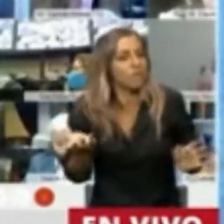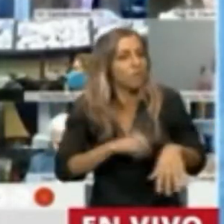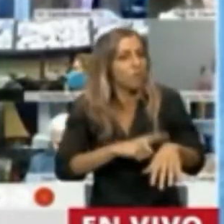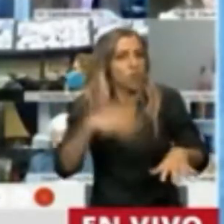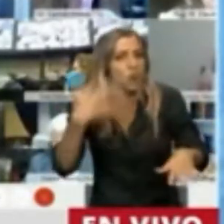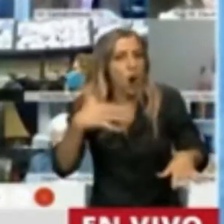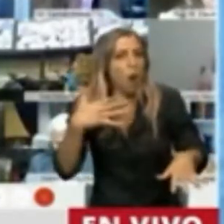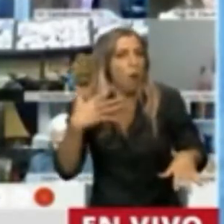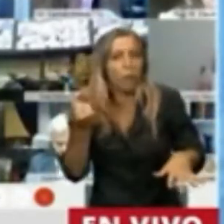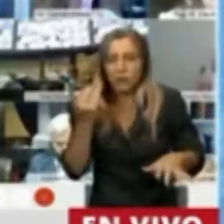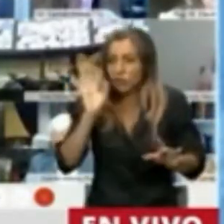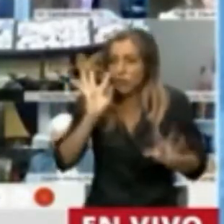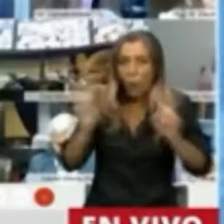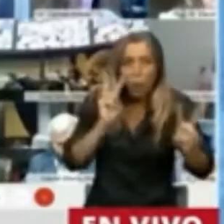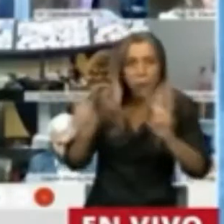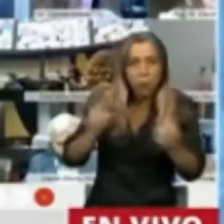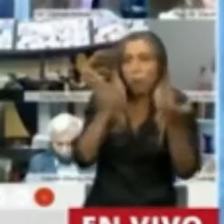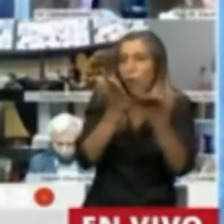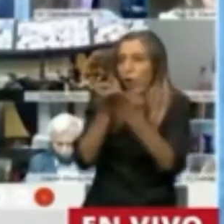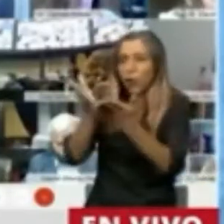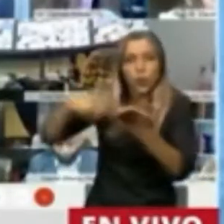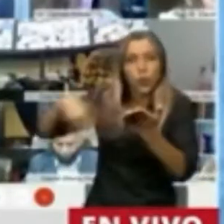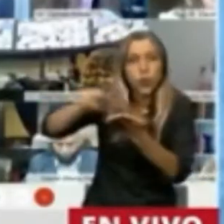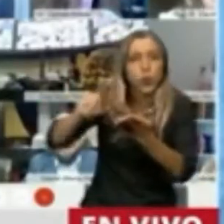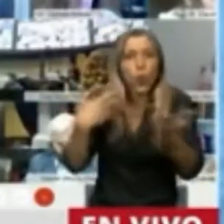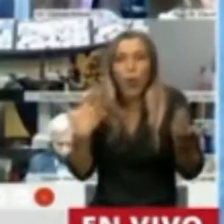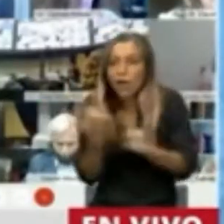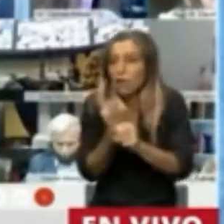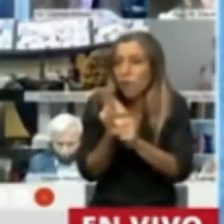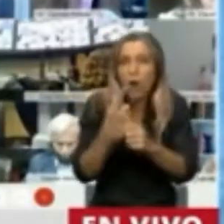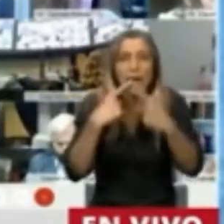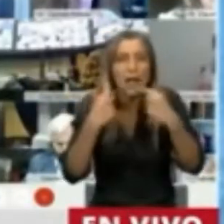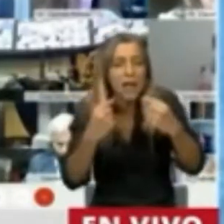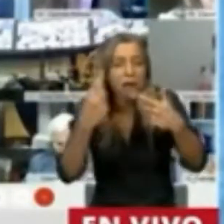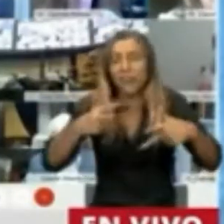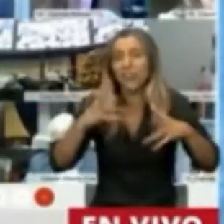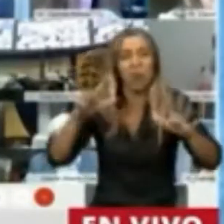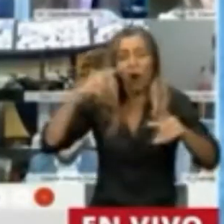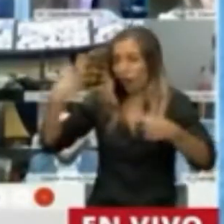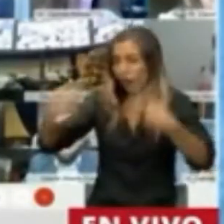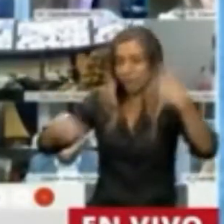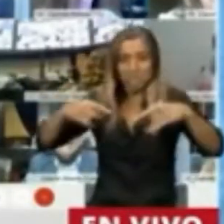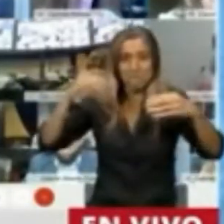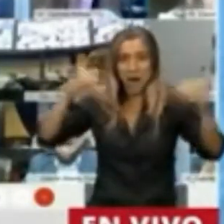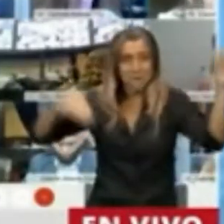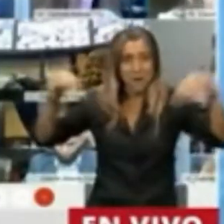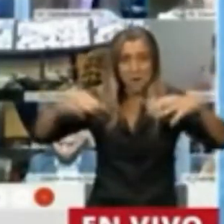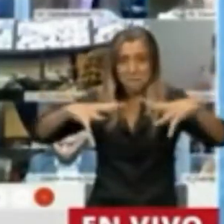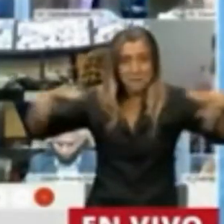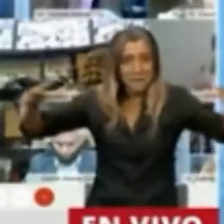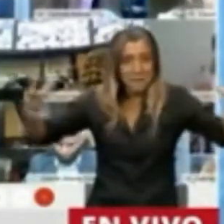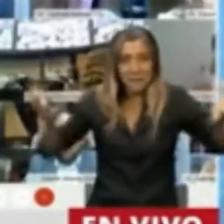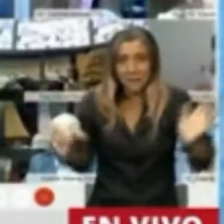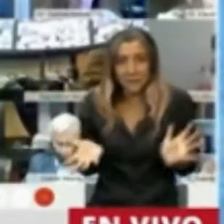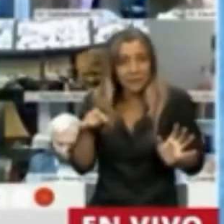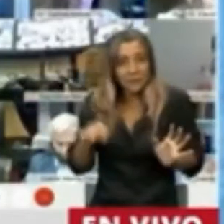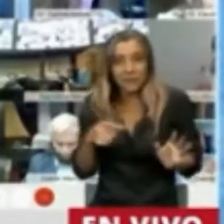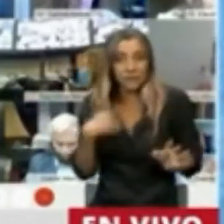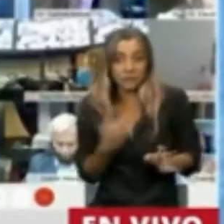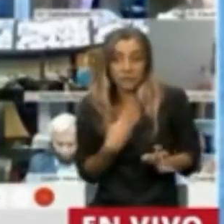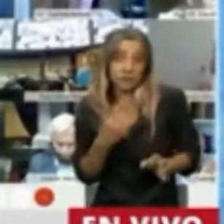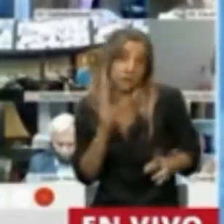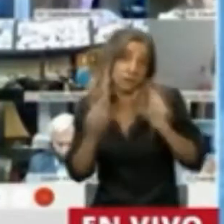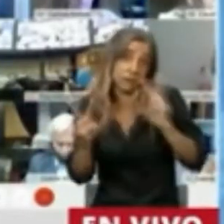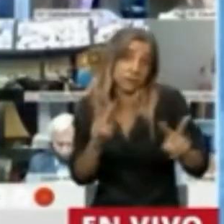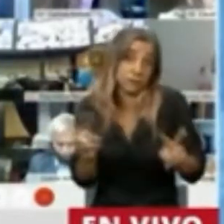y más casos que rayan lo absurdo, lo grotesco o lo trágico, ¿no es cierto? Esto es lo que nos está pasando y lo